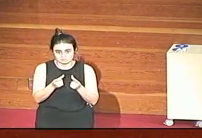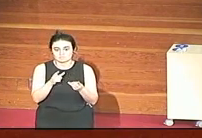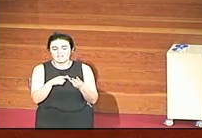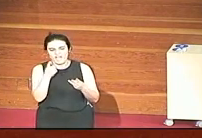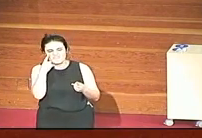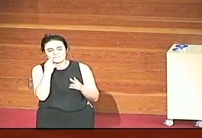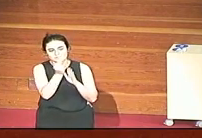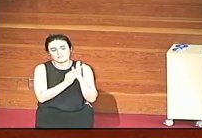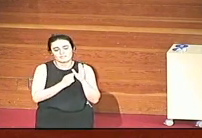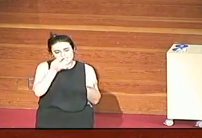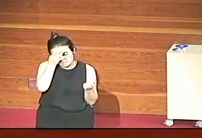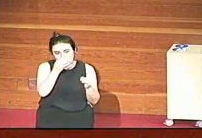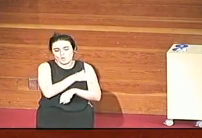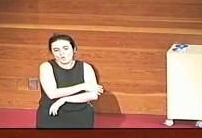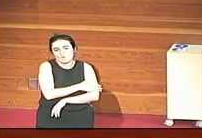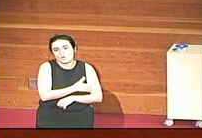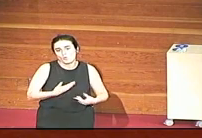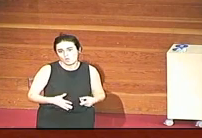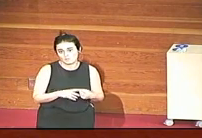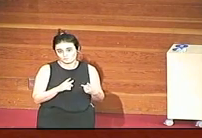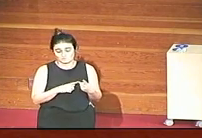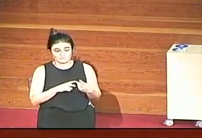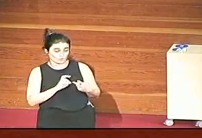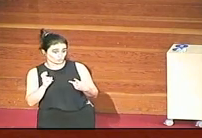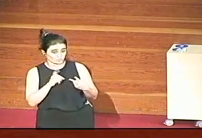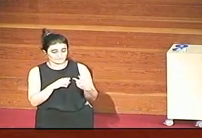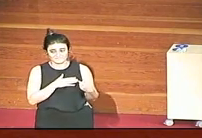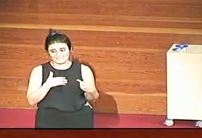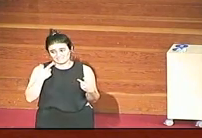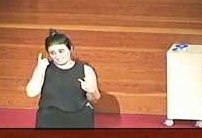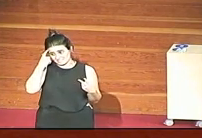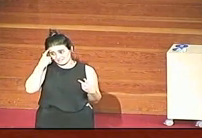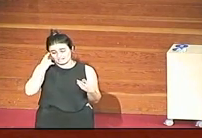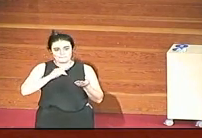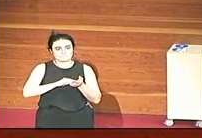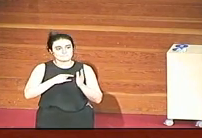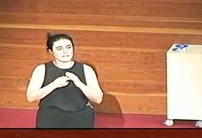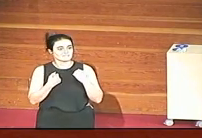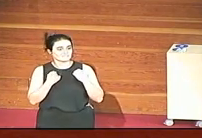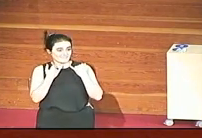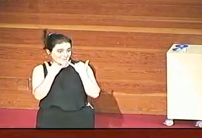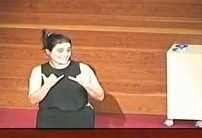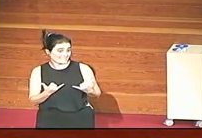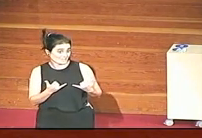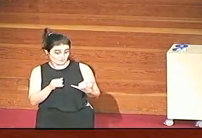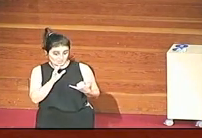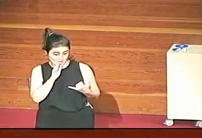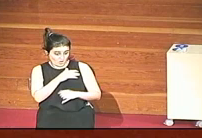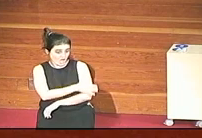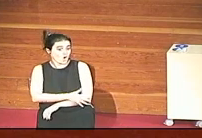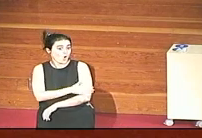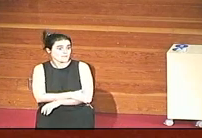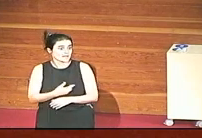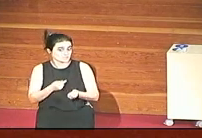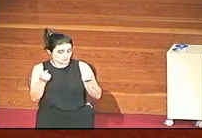concretas para los gobiernos y por otra qué opinión tiene del plan energético que ha proclamado en nuestro gobierno